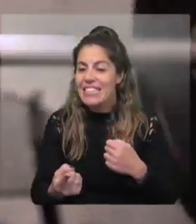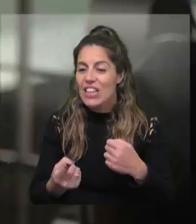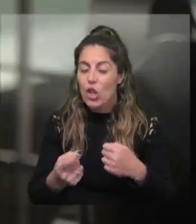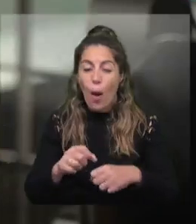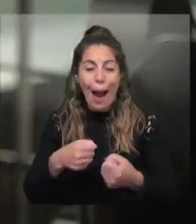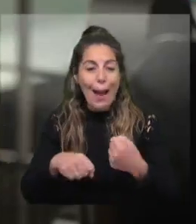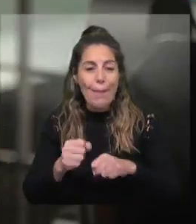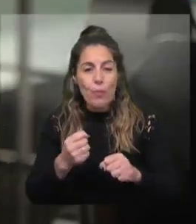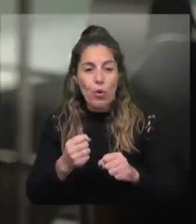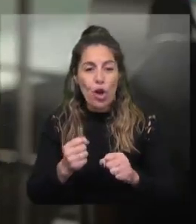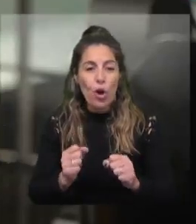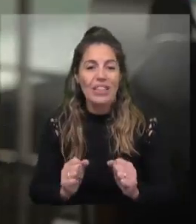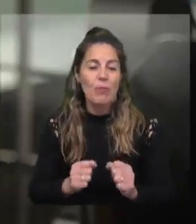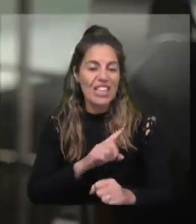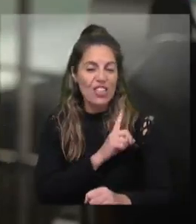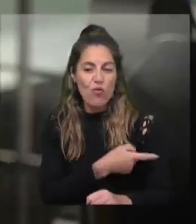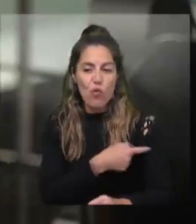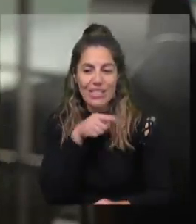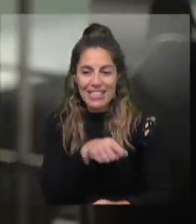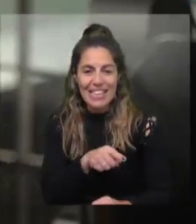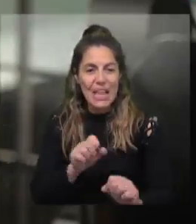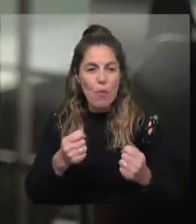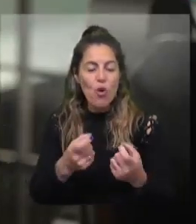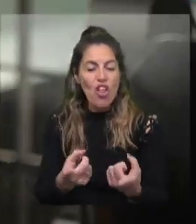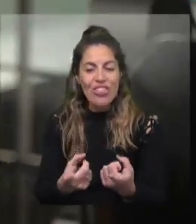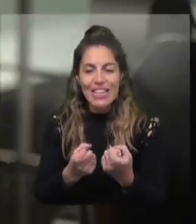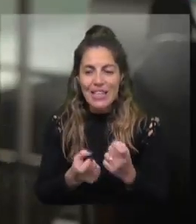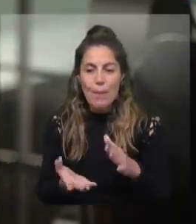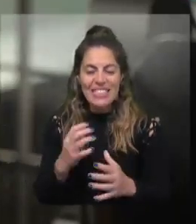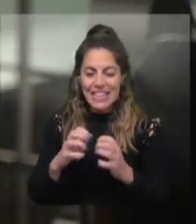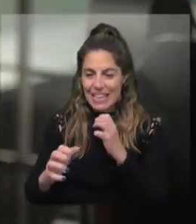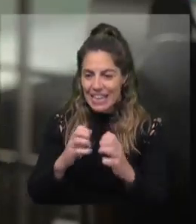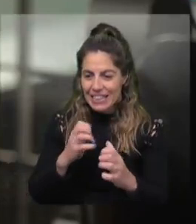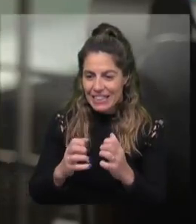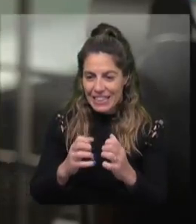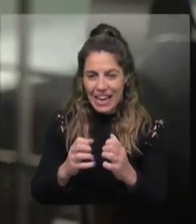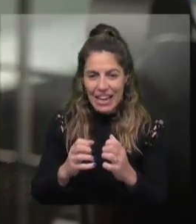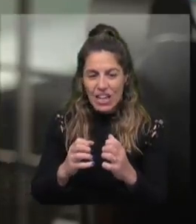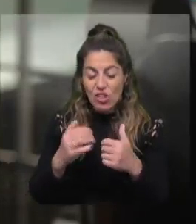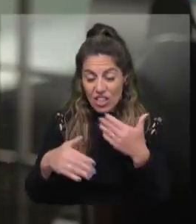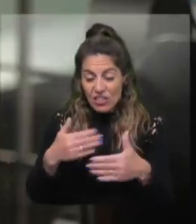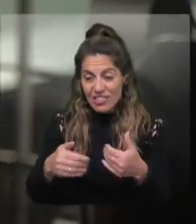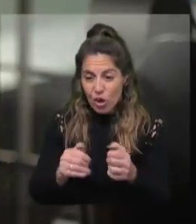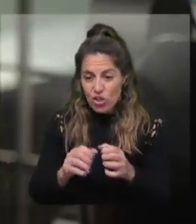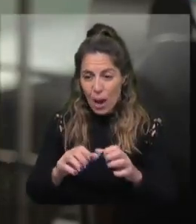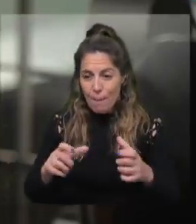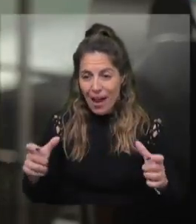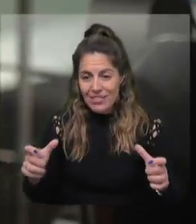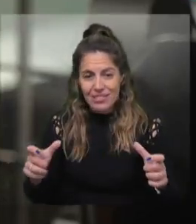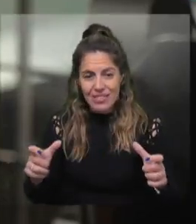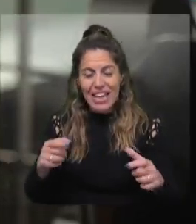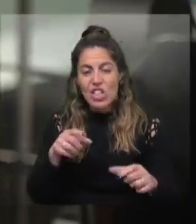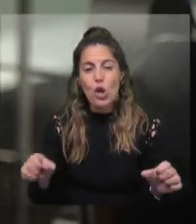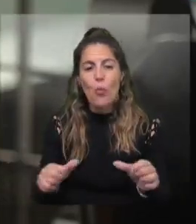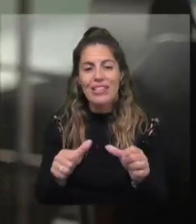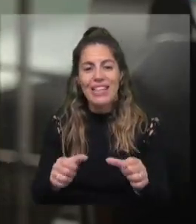músculo que, como estamos haciendo fuerza ahí, ese músculo precisa más energía, entonces va a tender a desarrollarse más, va a crecer más y eso va a hacer